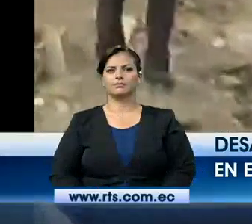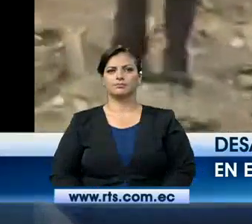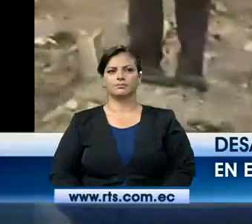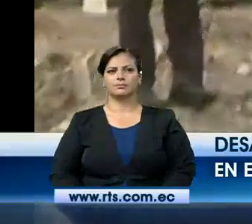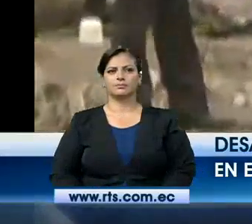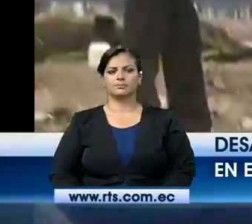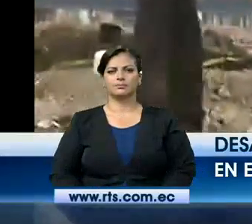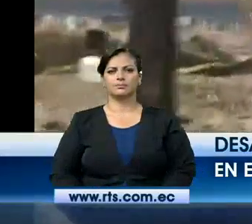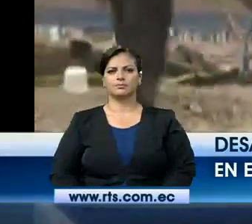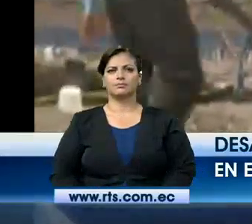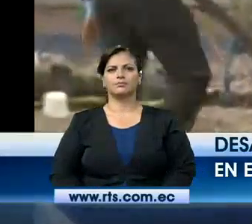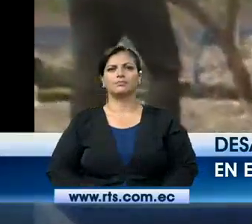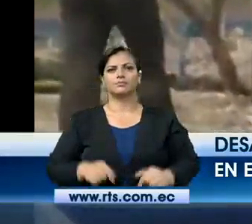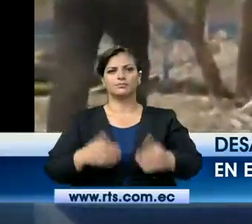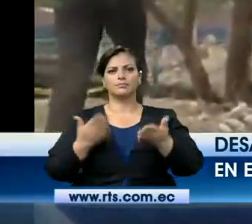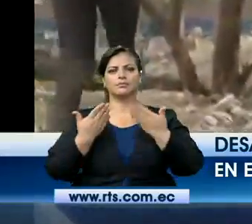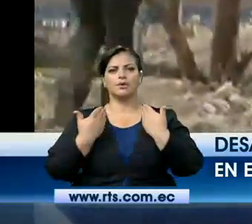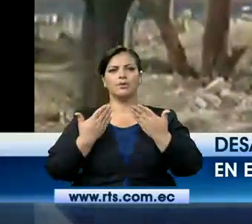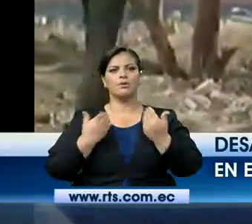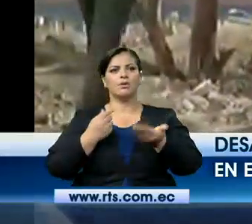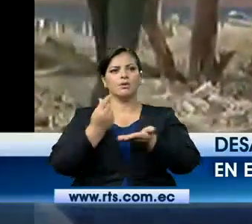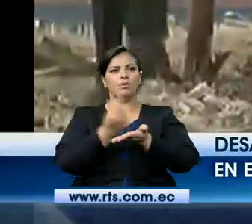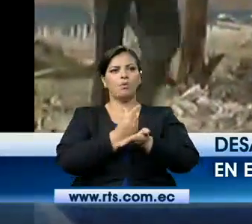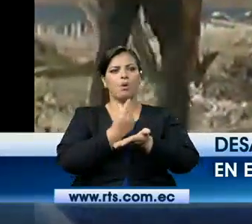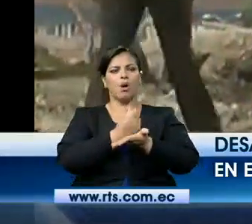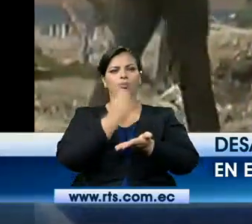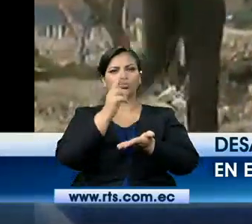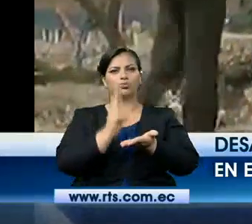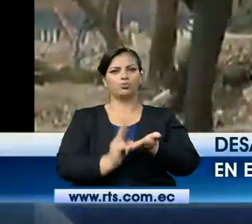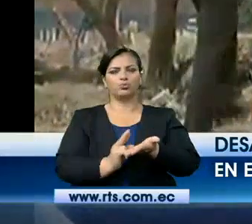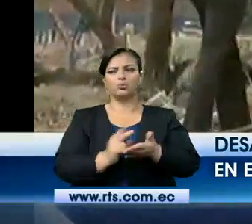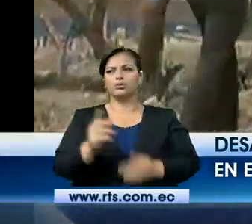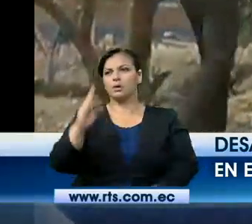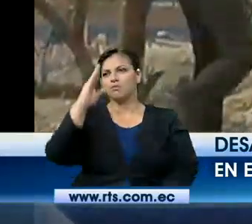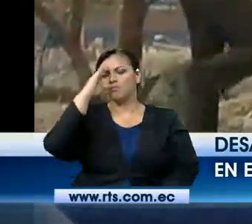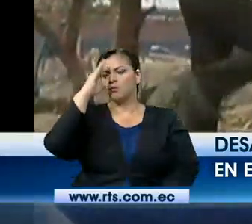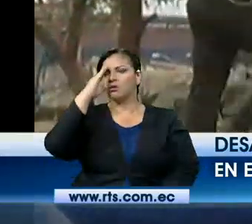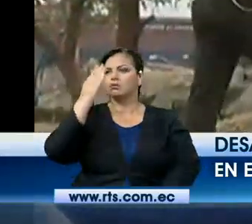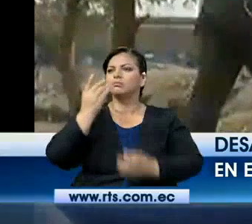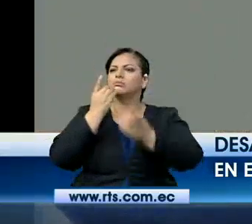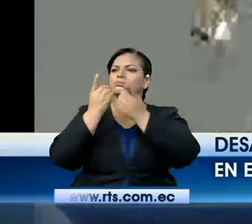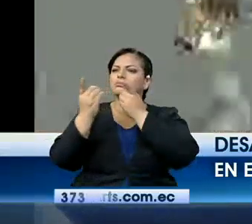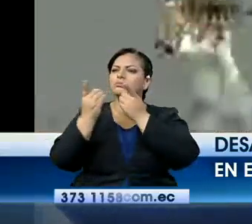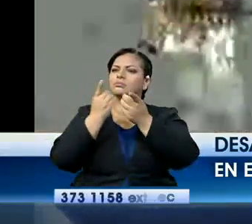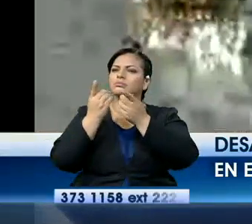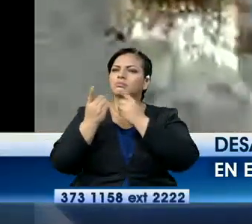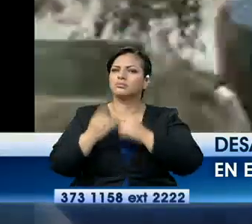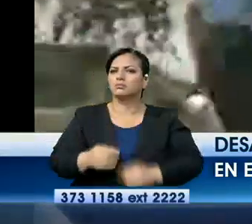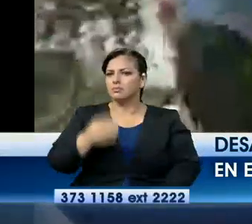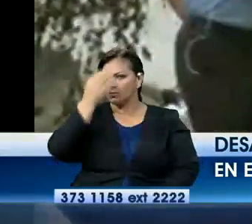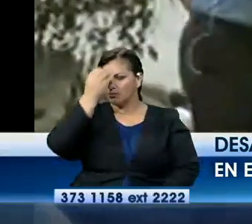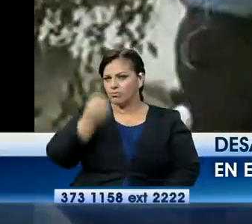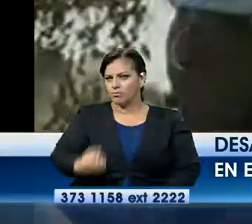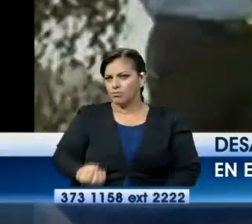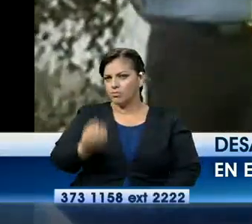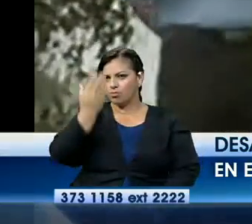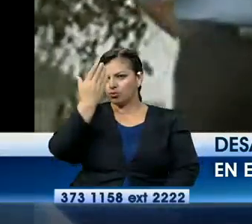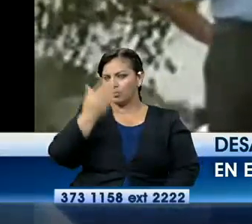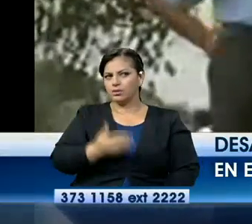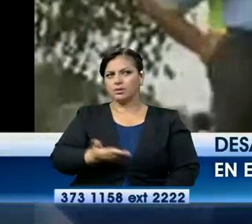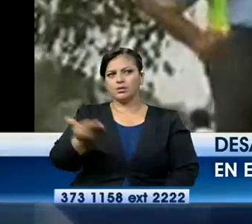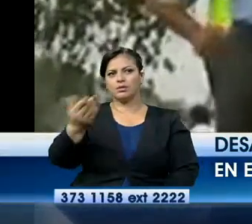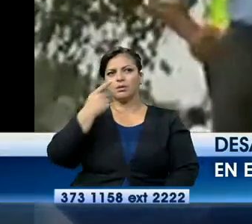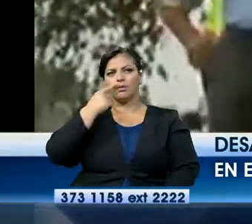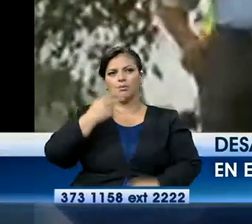hora en el Guasmo Sur. Vamos a tratar de dialogar incluso con los agentes policiales. Coronel, muy buenos días. El coronel Johnny